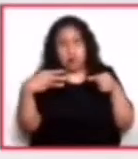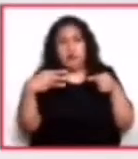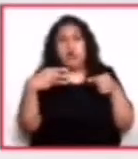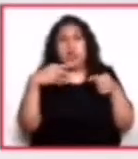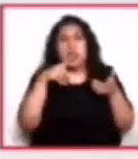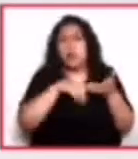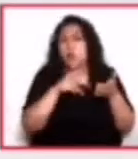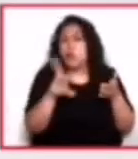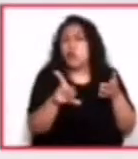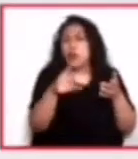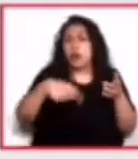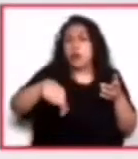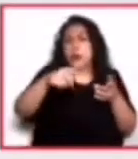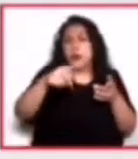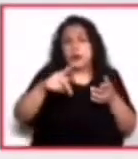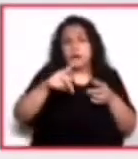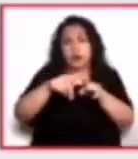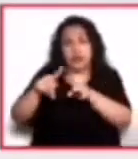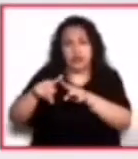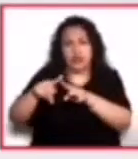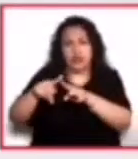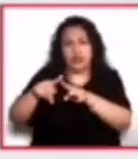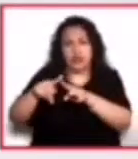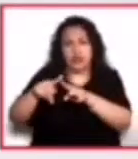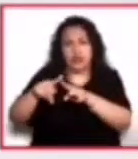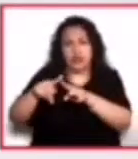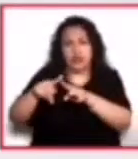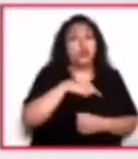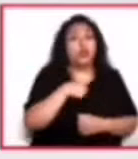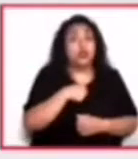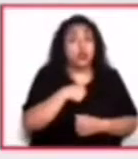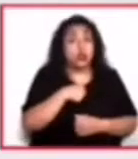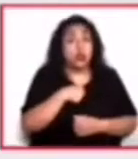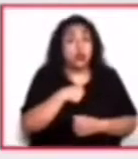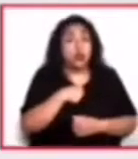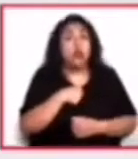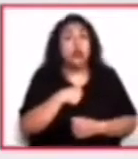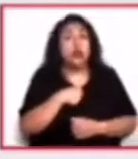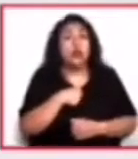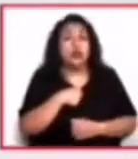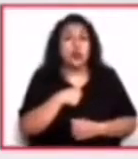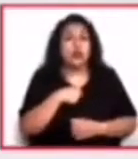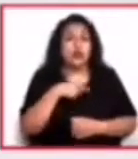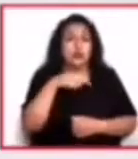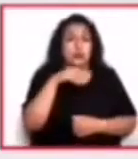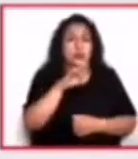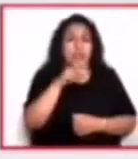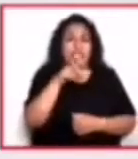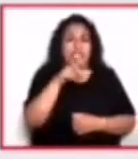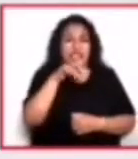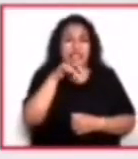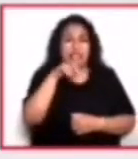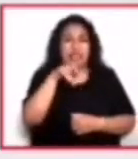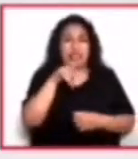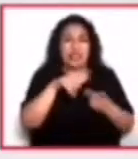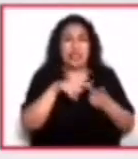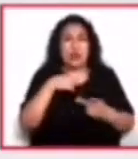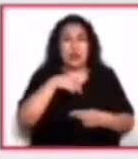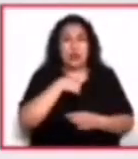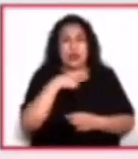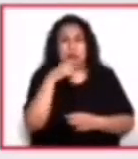de pueblos, digamos, de naciones. Entonces, nosotros nos autodenominamos Bunishiza y nuestra lengua se llama